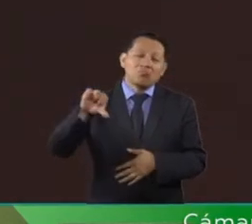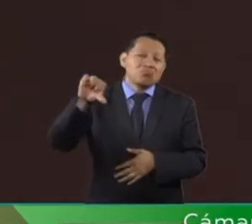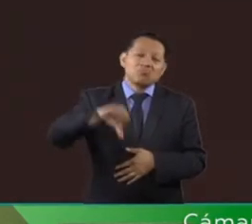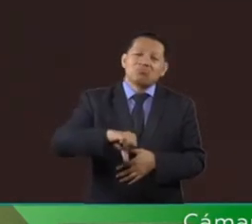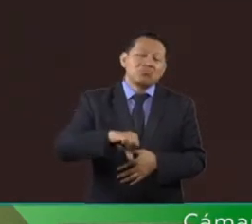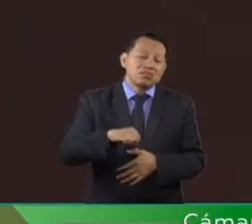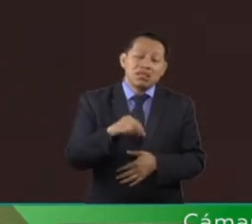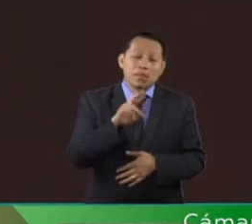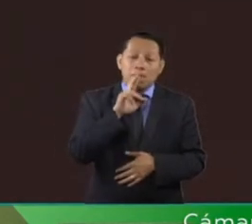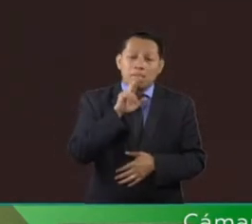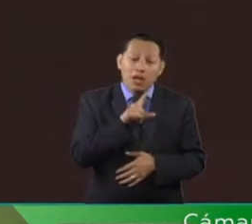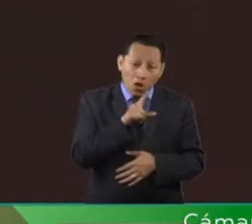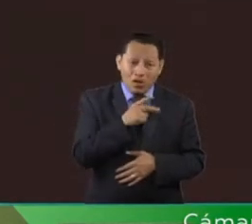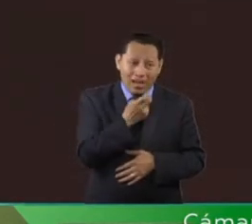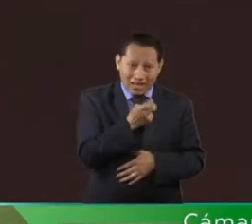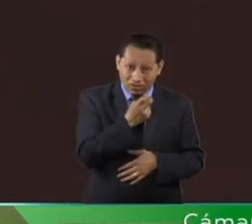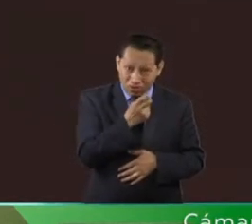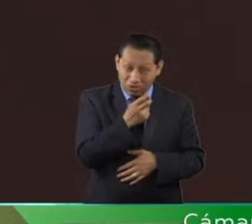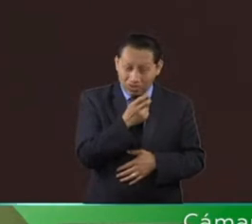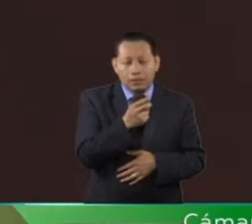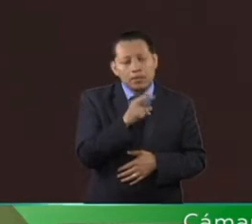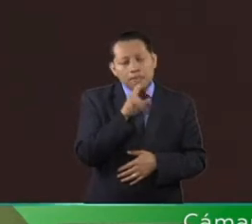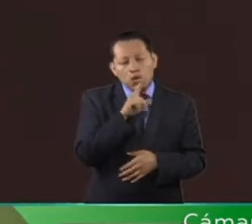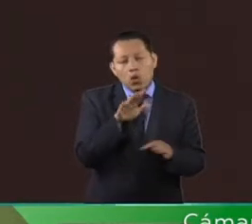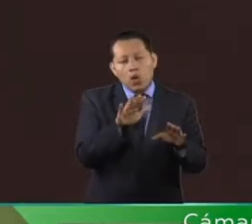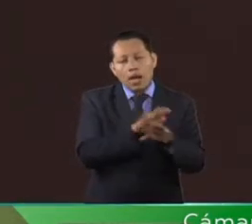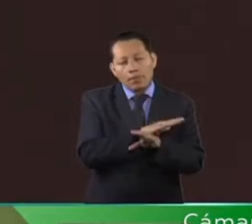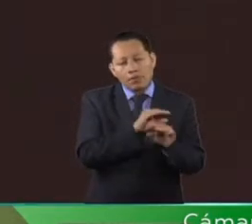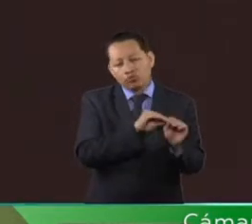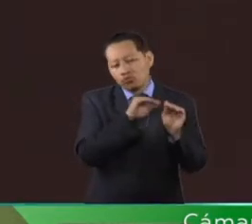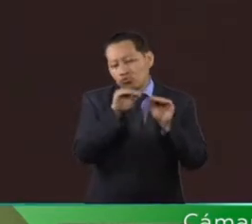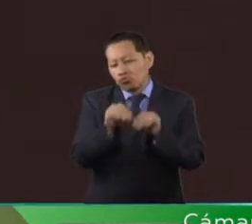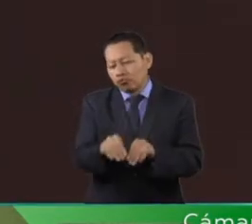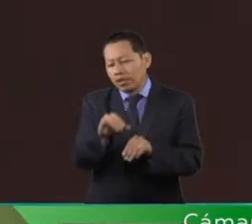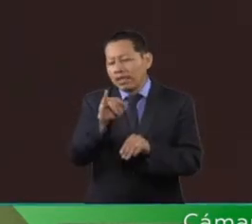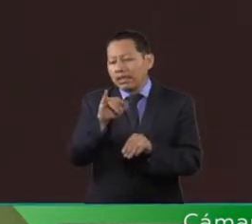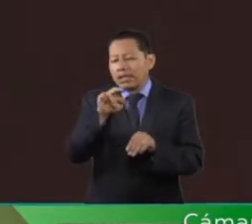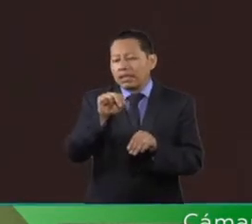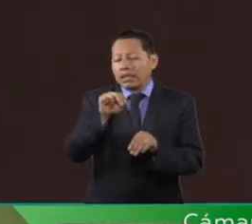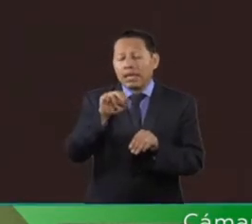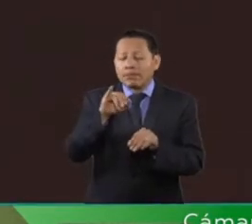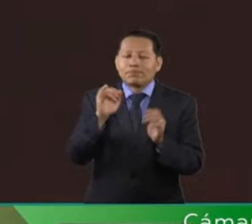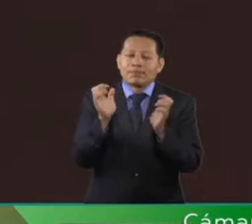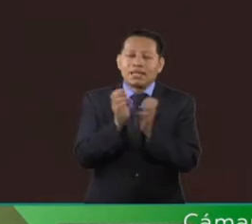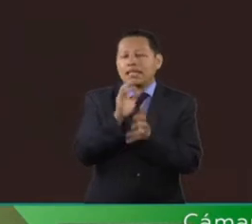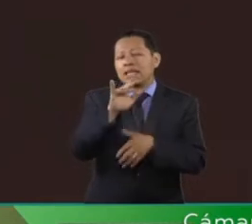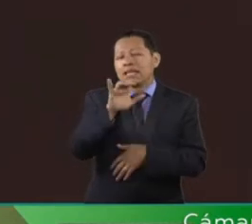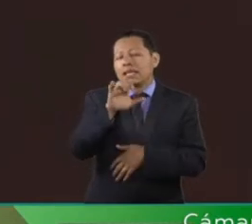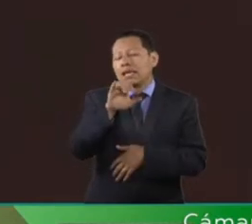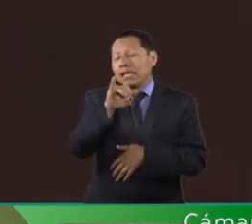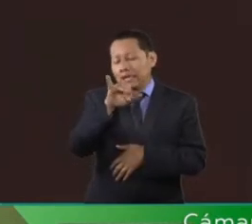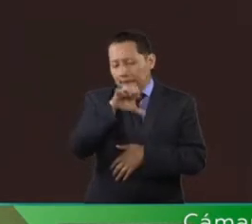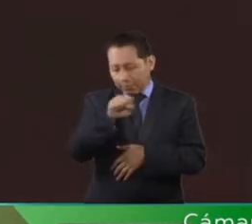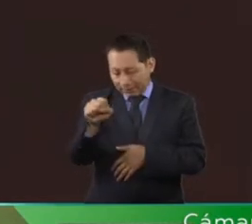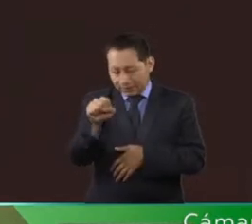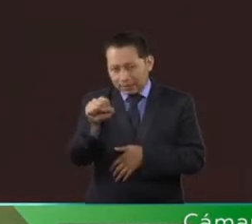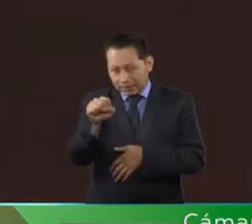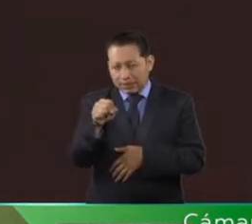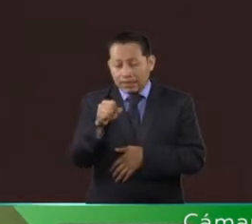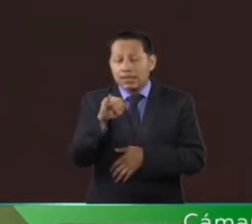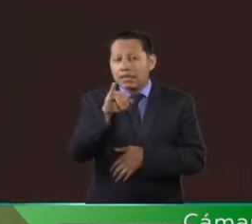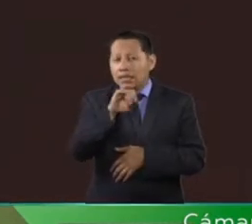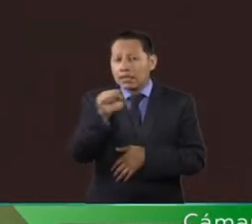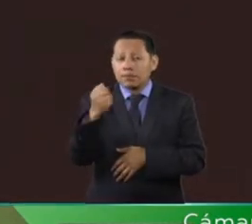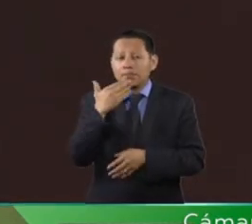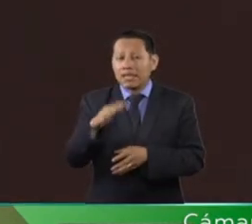terminaron incorporando a la infraestructura del insuficiente también Instituto Mexicano del Seguro Social, el hoy, el